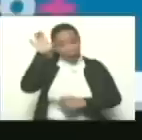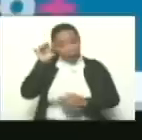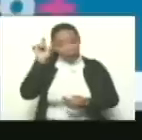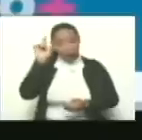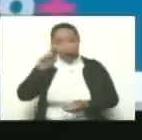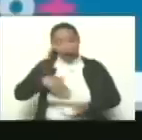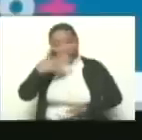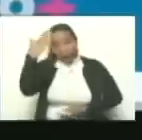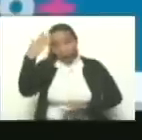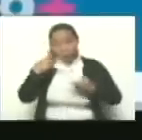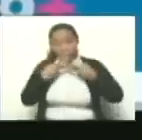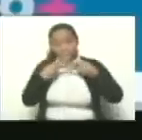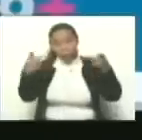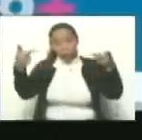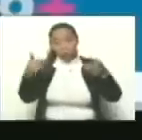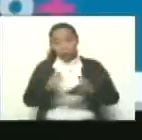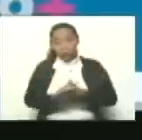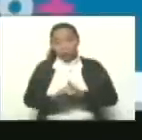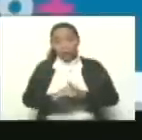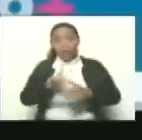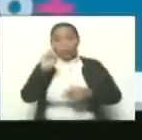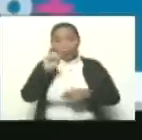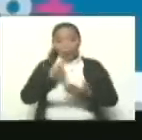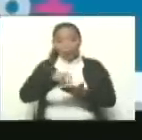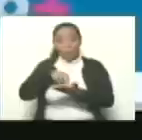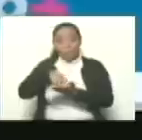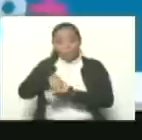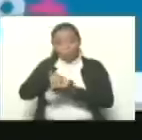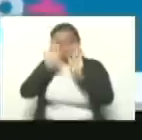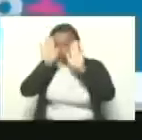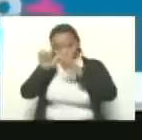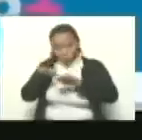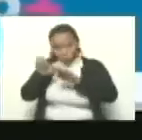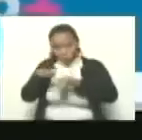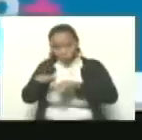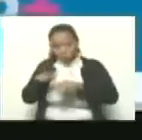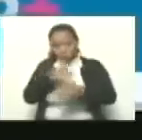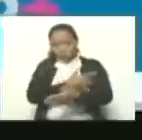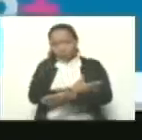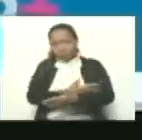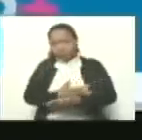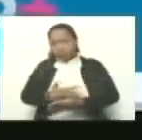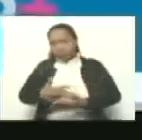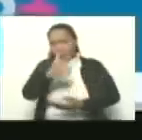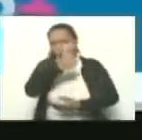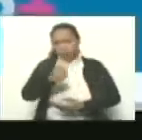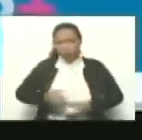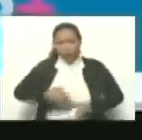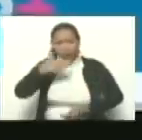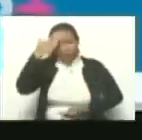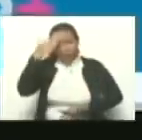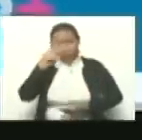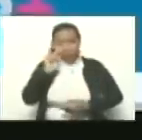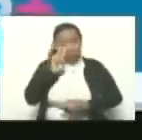en el público árabe y musulmán. Millones de árabes y de musulmanes la ven en